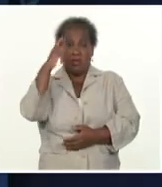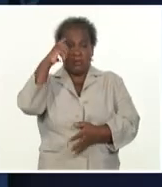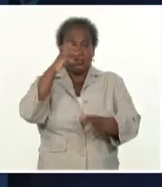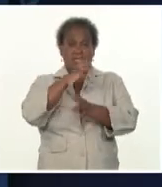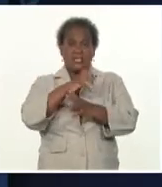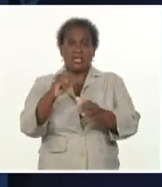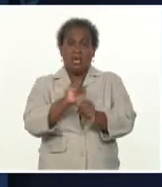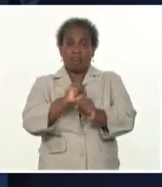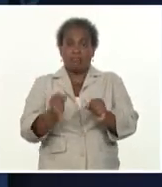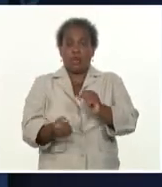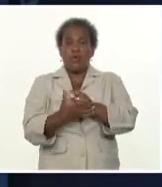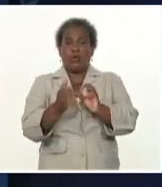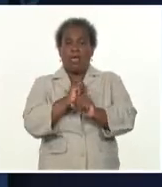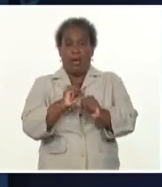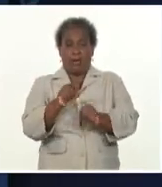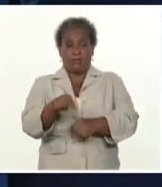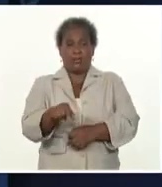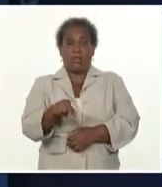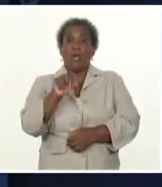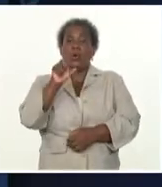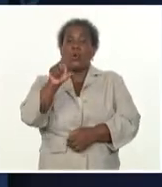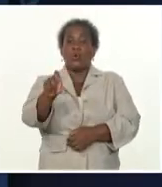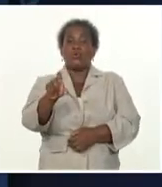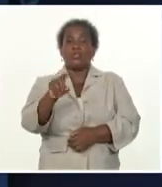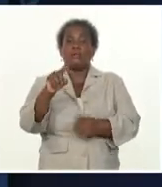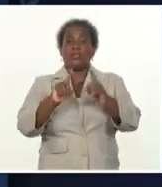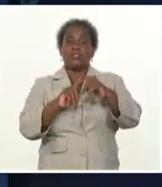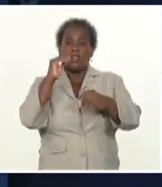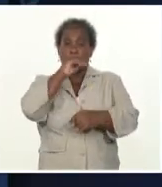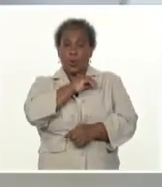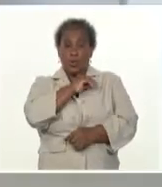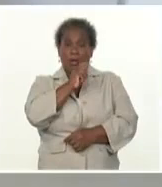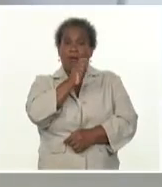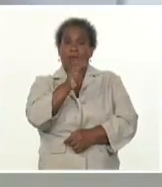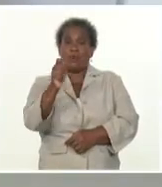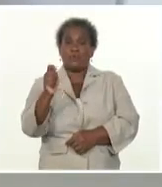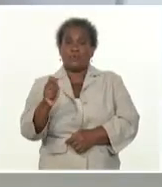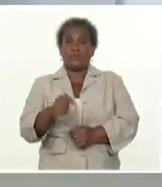con la aplicación de las últimas tecnologías y la educación universitaria.